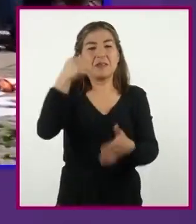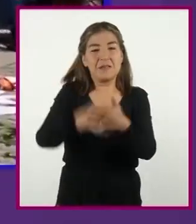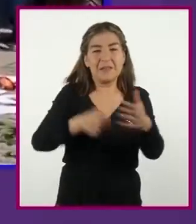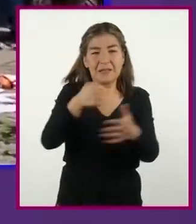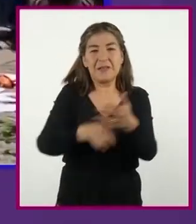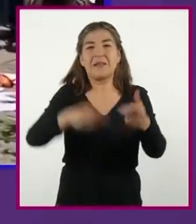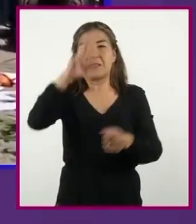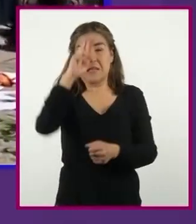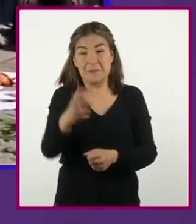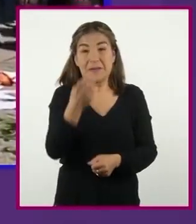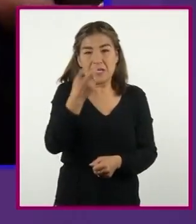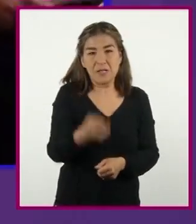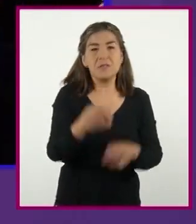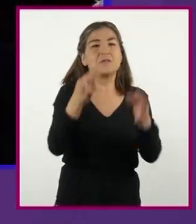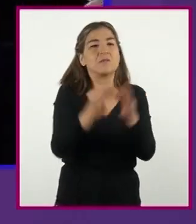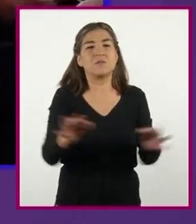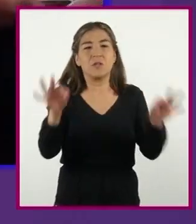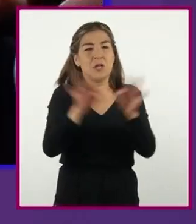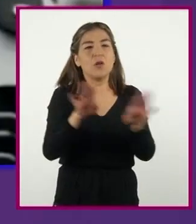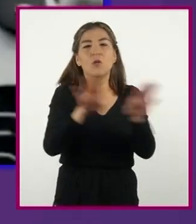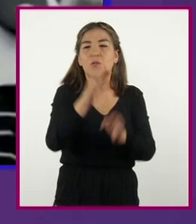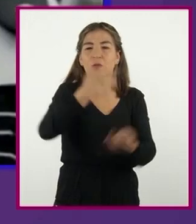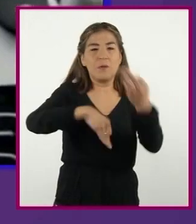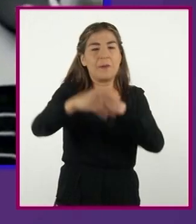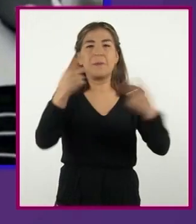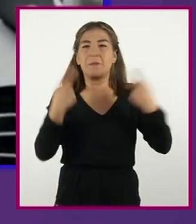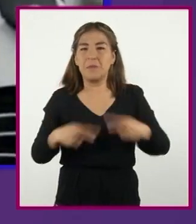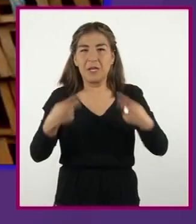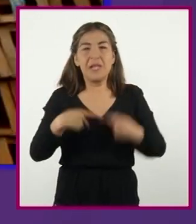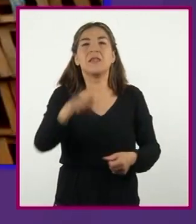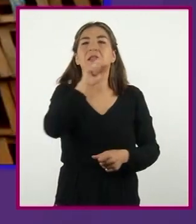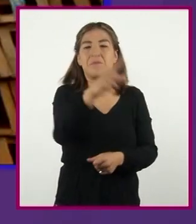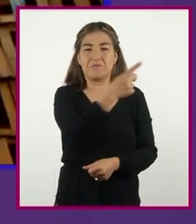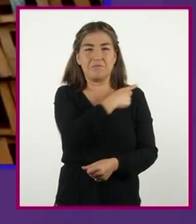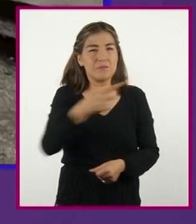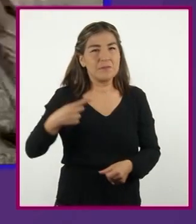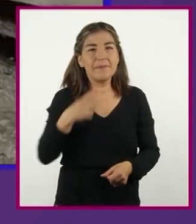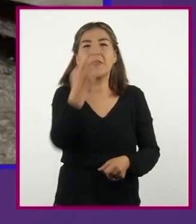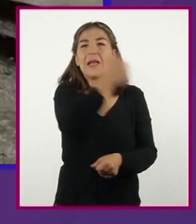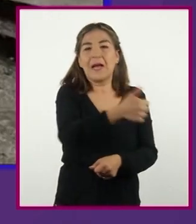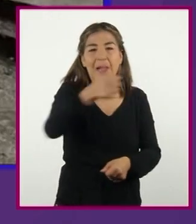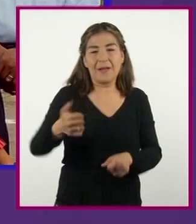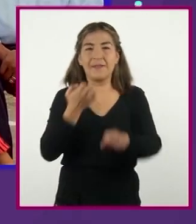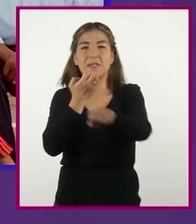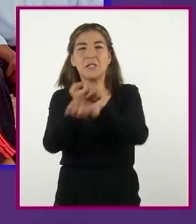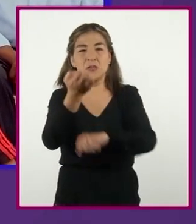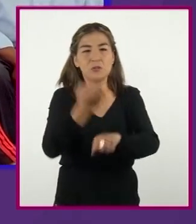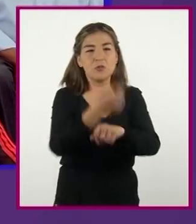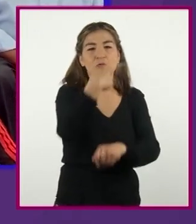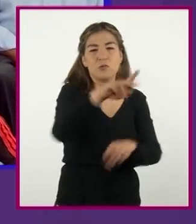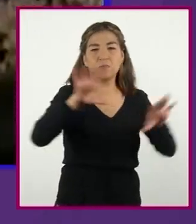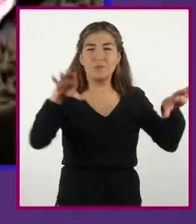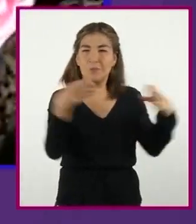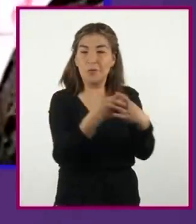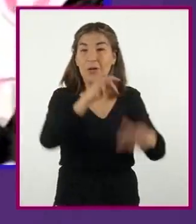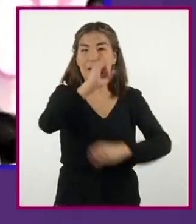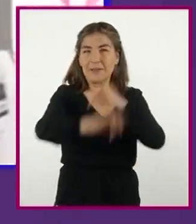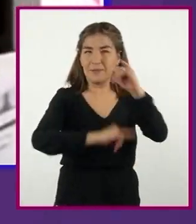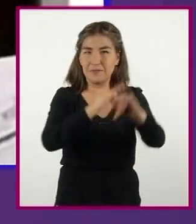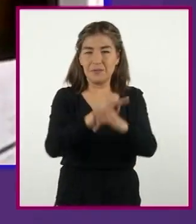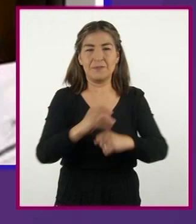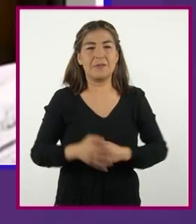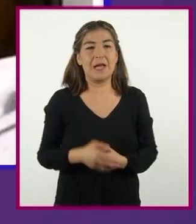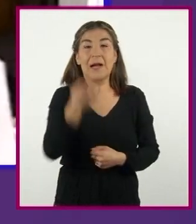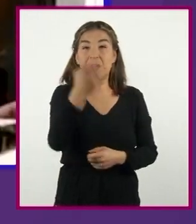Esta tarea es un derecho de toda persona. Es también un deber de los estados y de la comunidad internacional. Es de